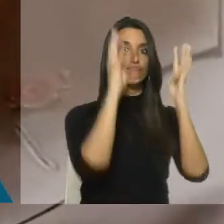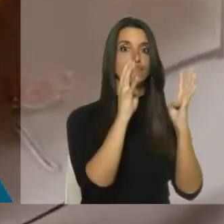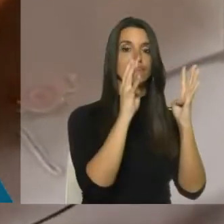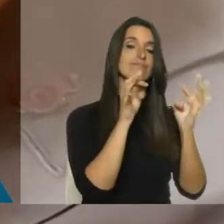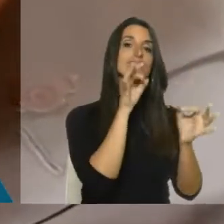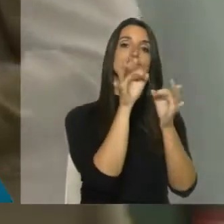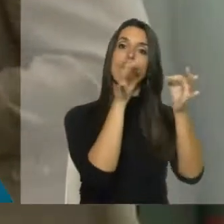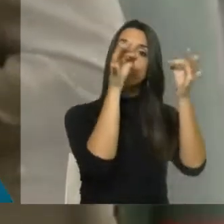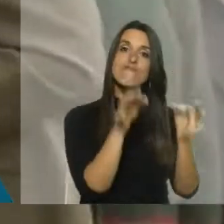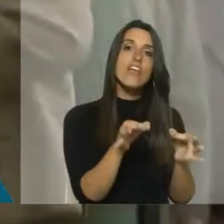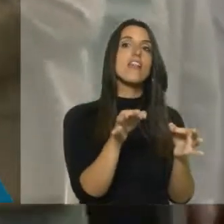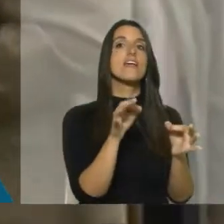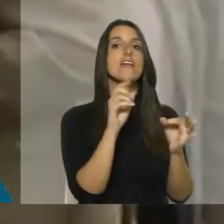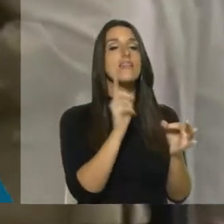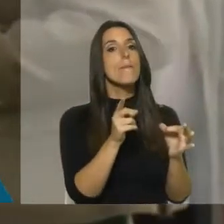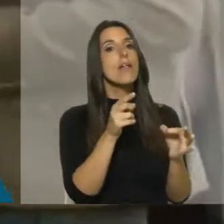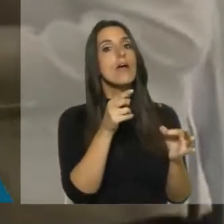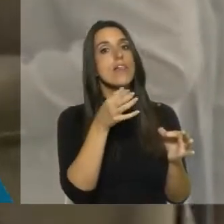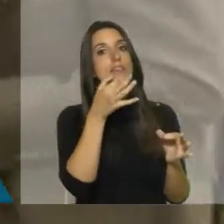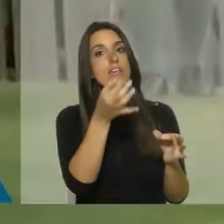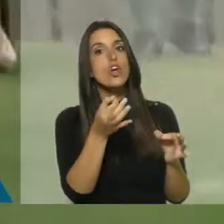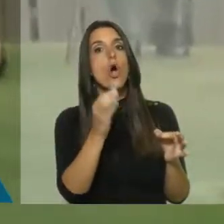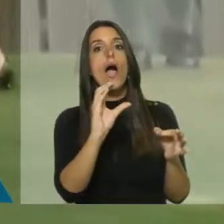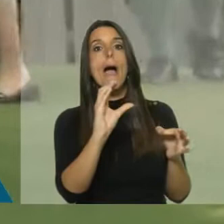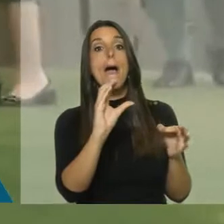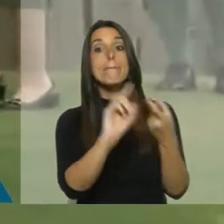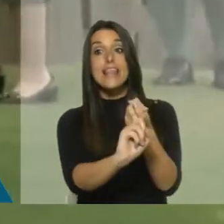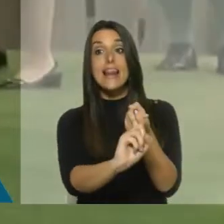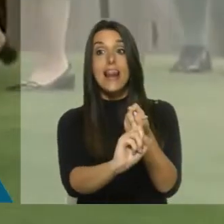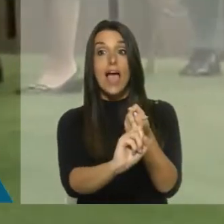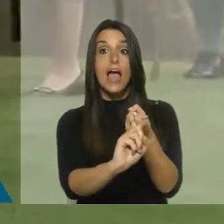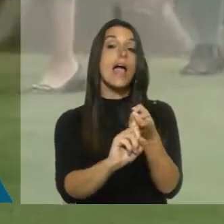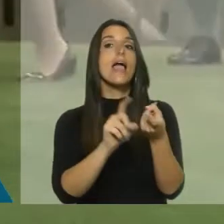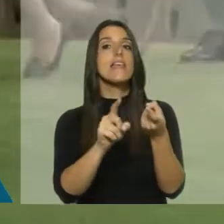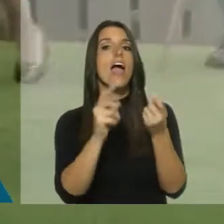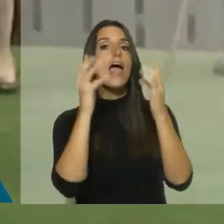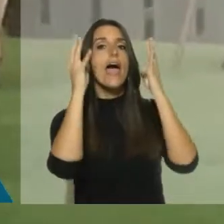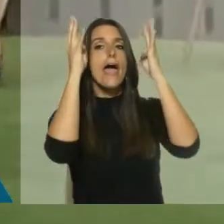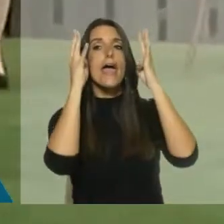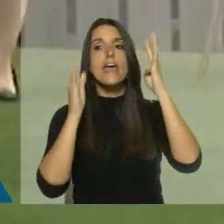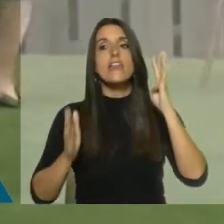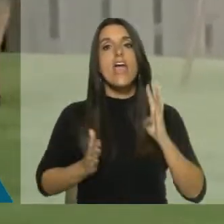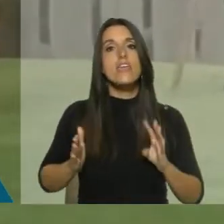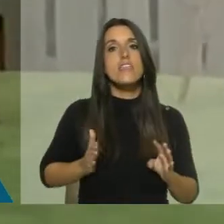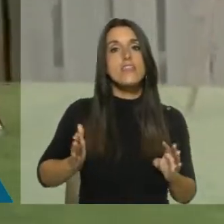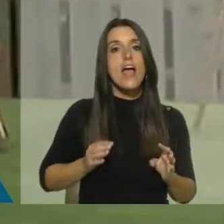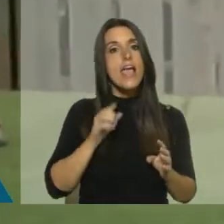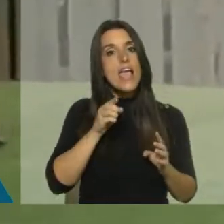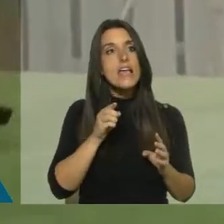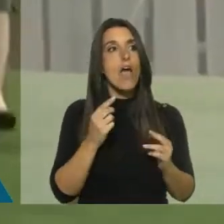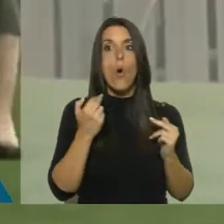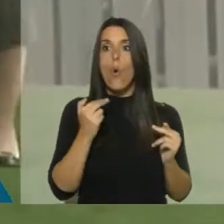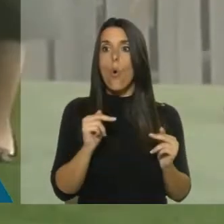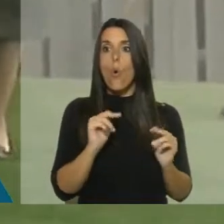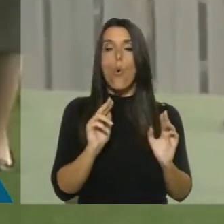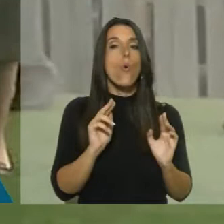y otras más sutiles, e incluso apuntó a Camila, duquesa de Cornwall, como reina consorte, un rol que ella misma nunca le